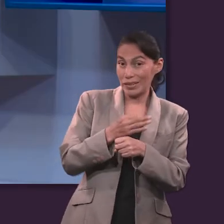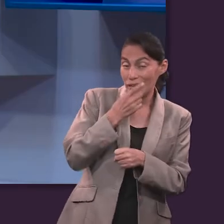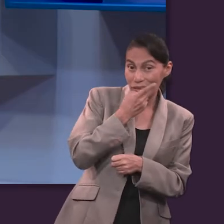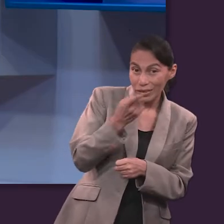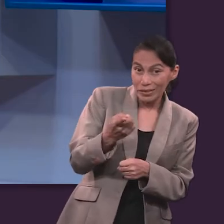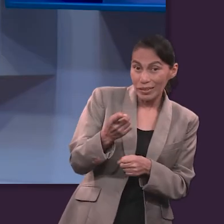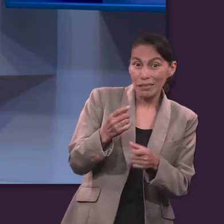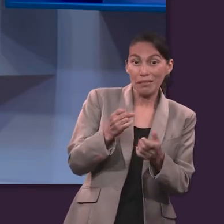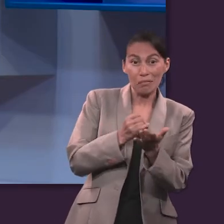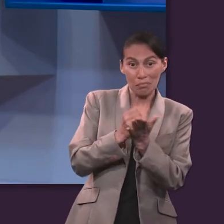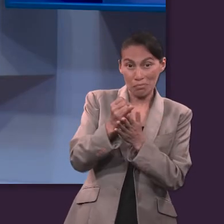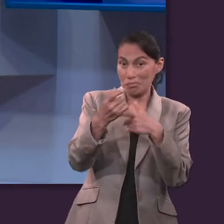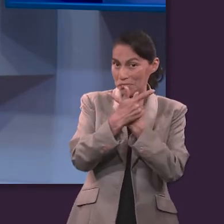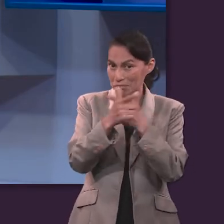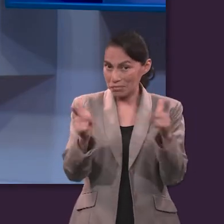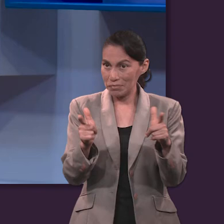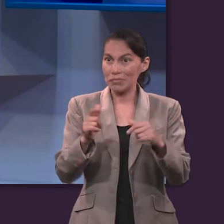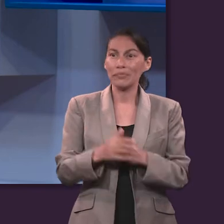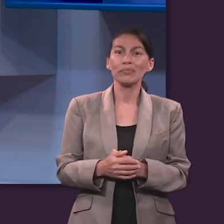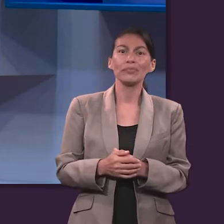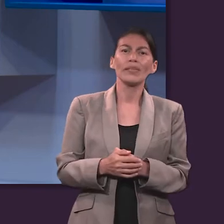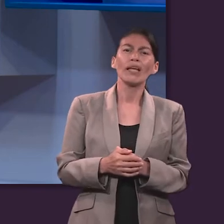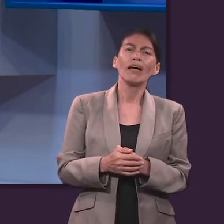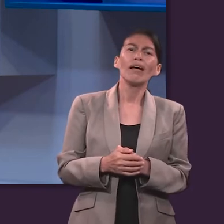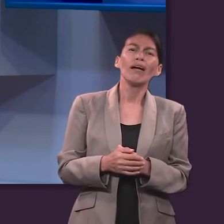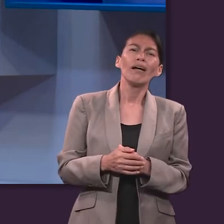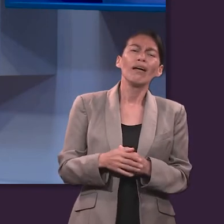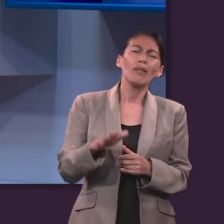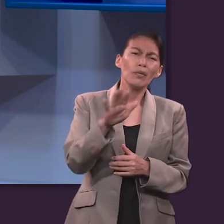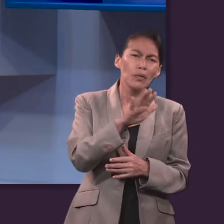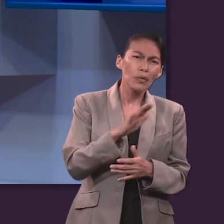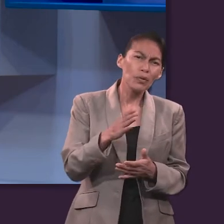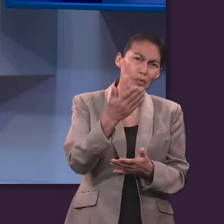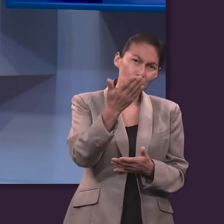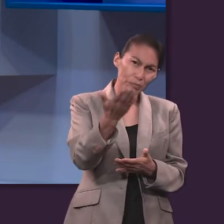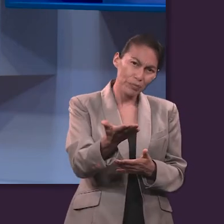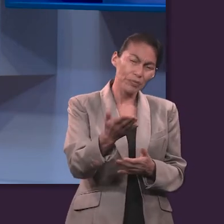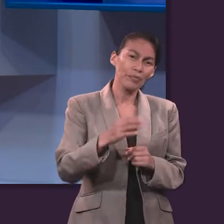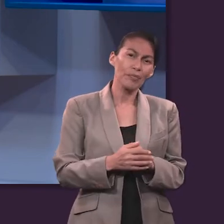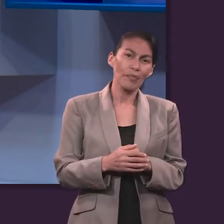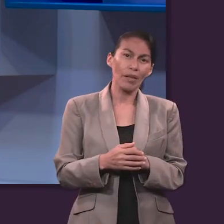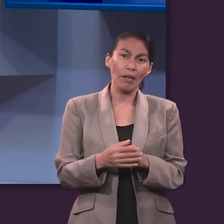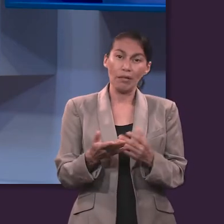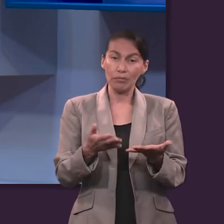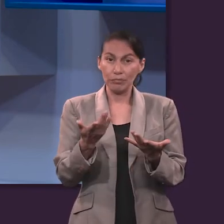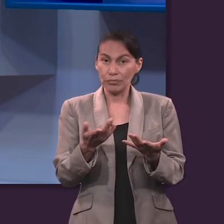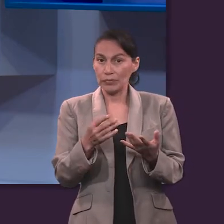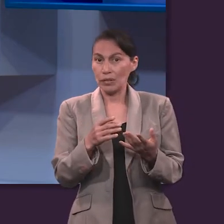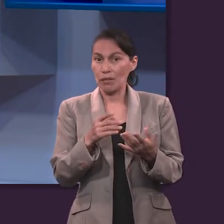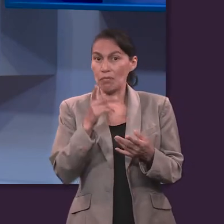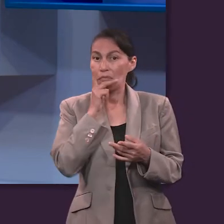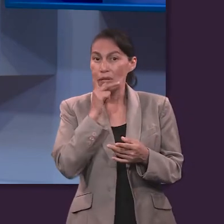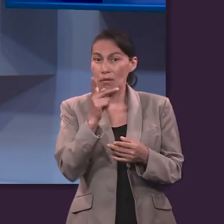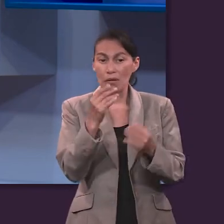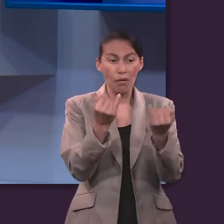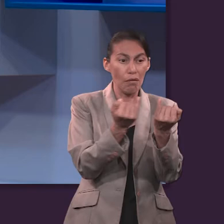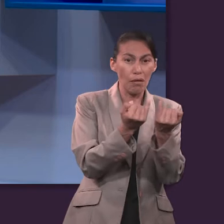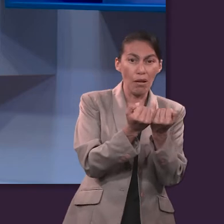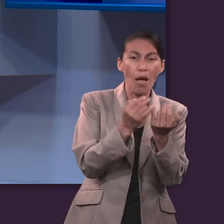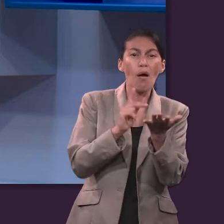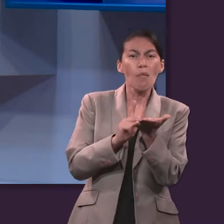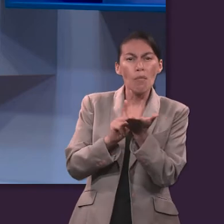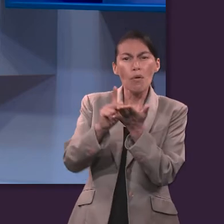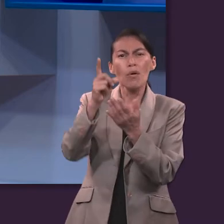libre albedrío, nos gustaría ampliar, para aquellos que nos ven y no están familiarizados con el término, compartirles